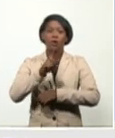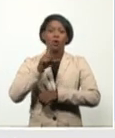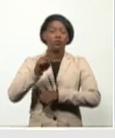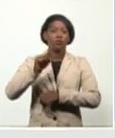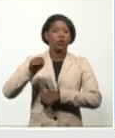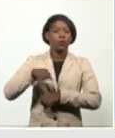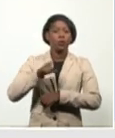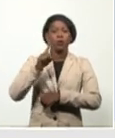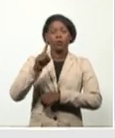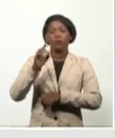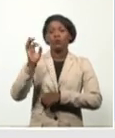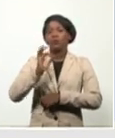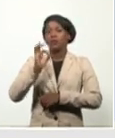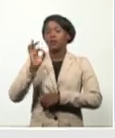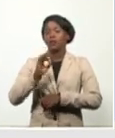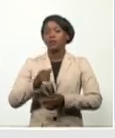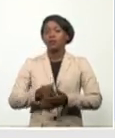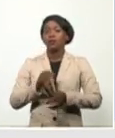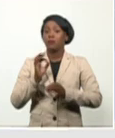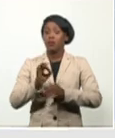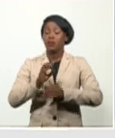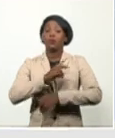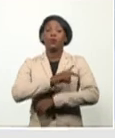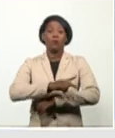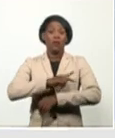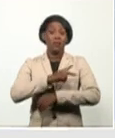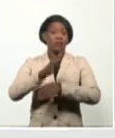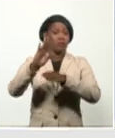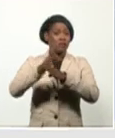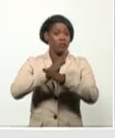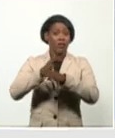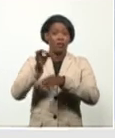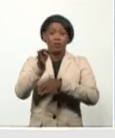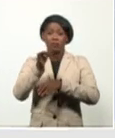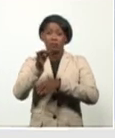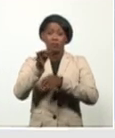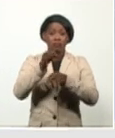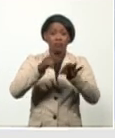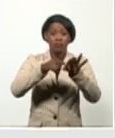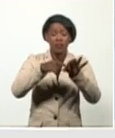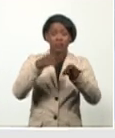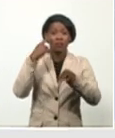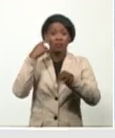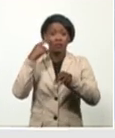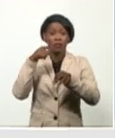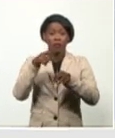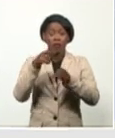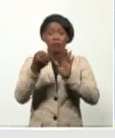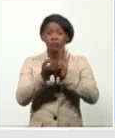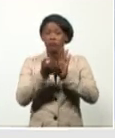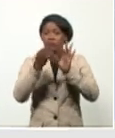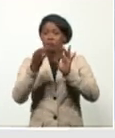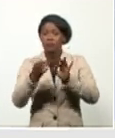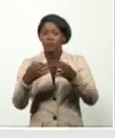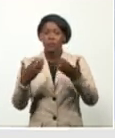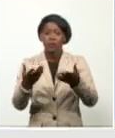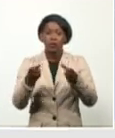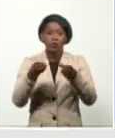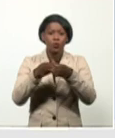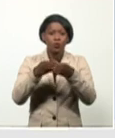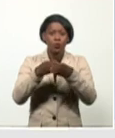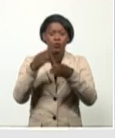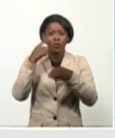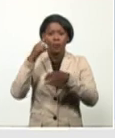11,11%. Claro, son países en los cuales el número de casos confirmados son más bien pequeños.